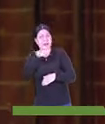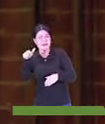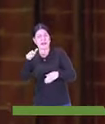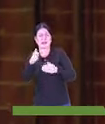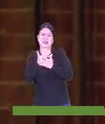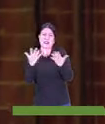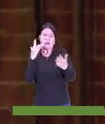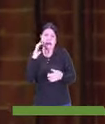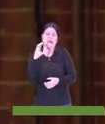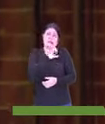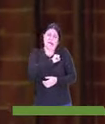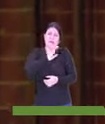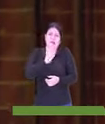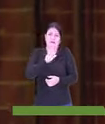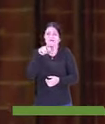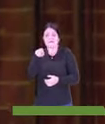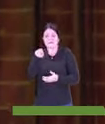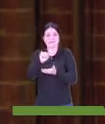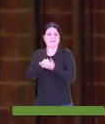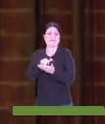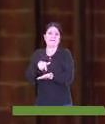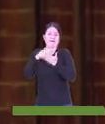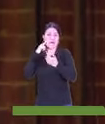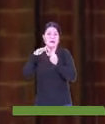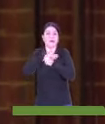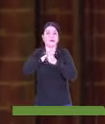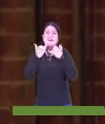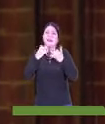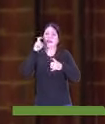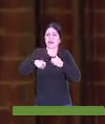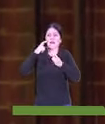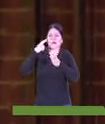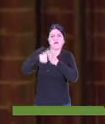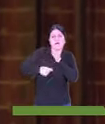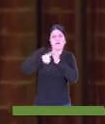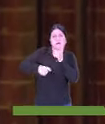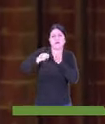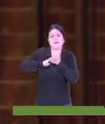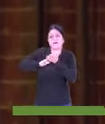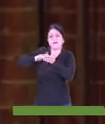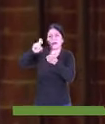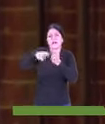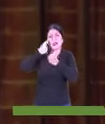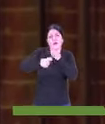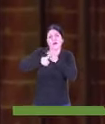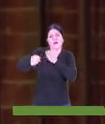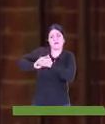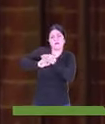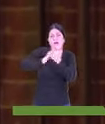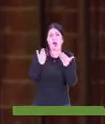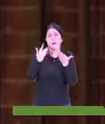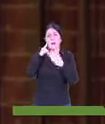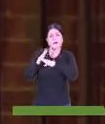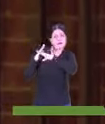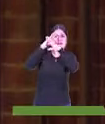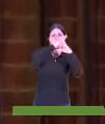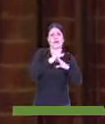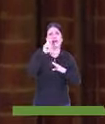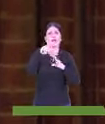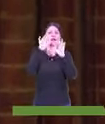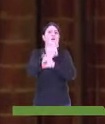lamentar. Estos siniestros viales que debemos corregir, que debemos tratar de atacar y que debemos proteger a todos